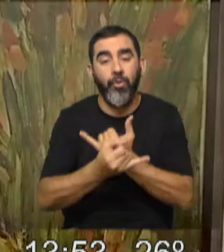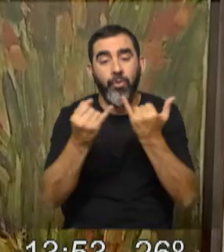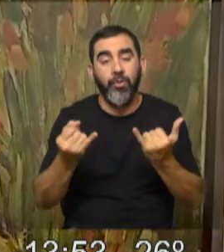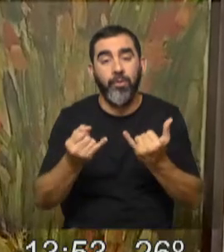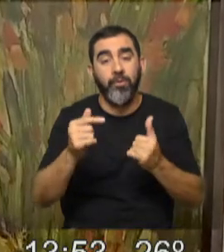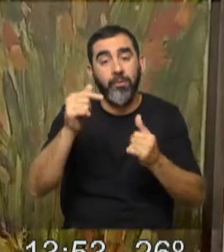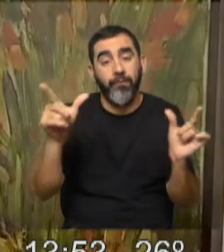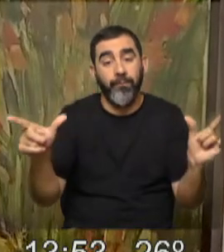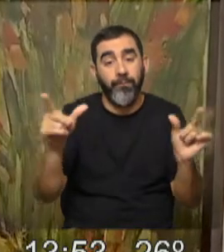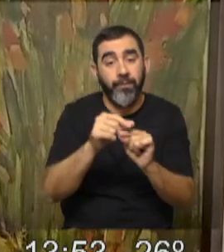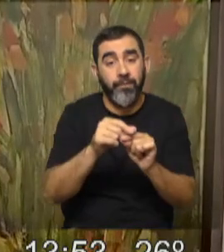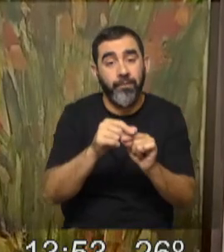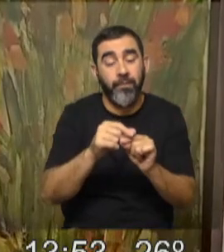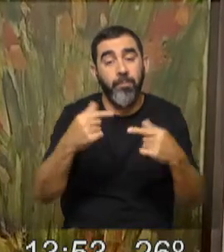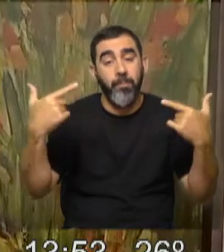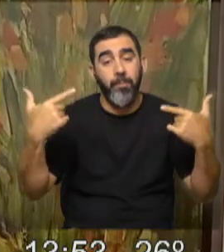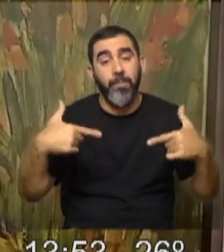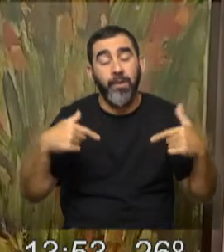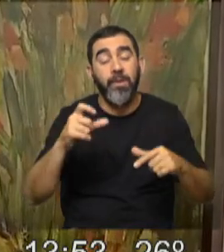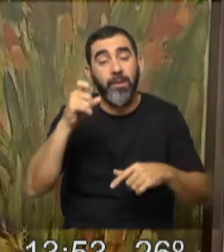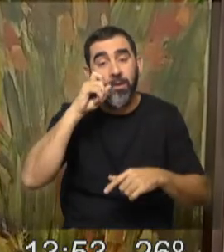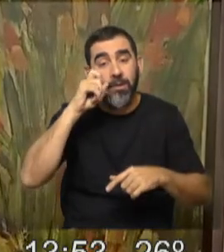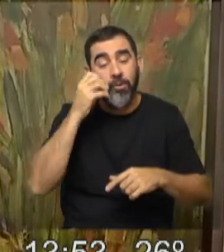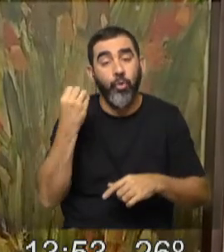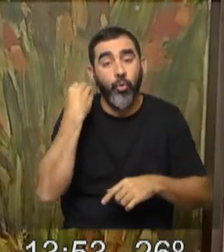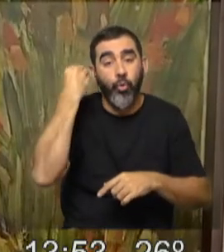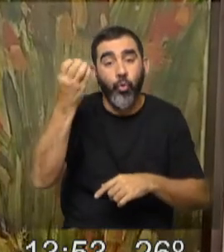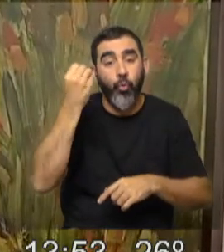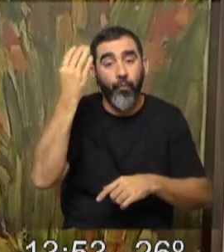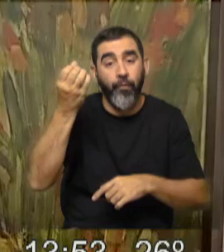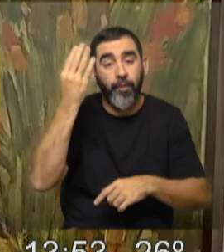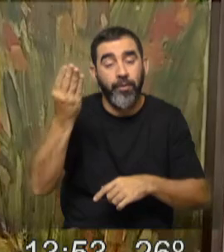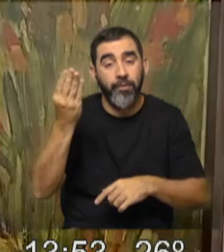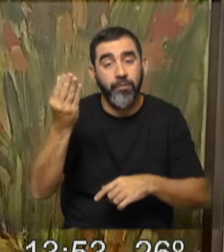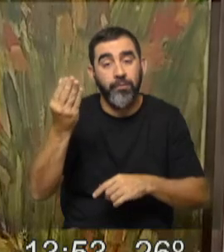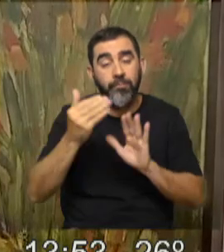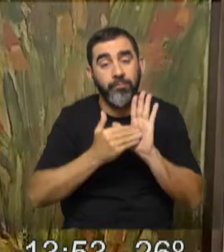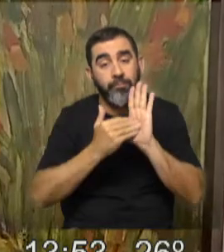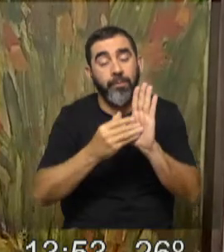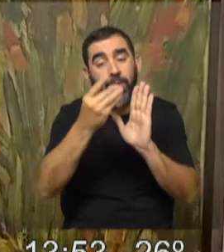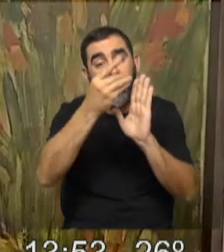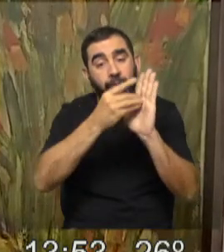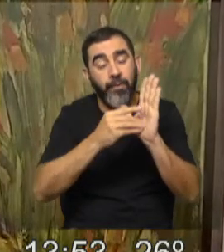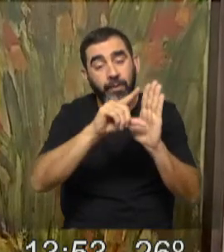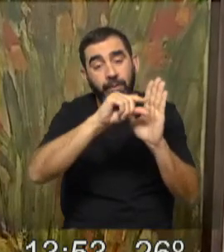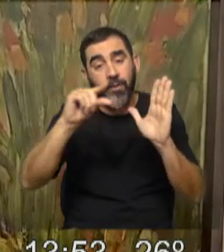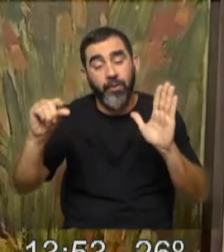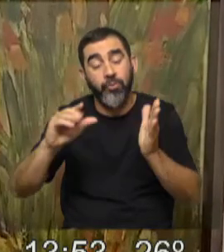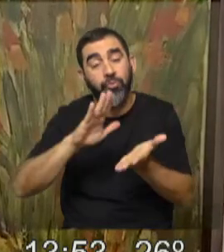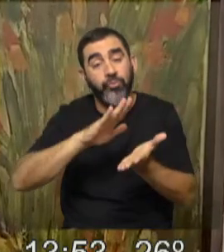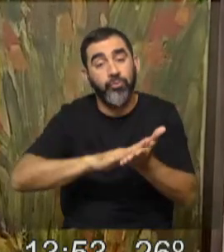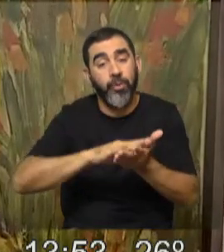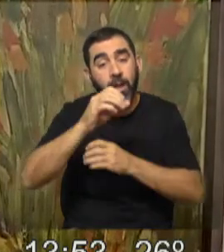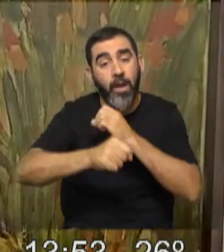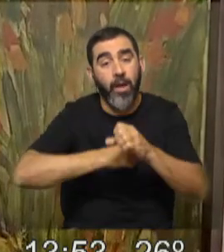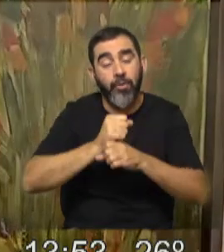Todos acaba de finalizar en el Ministerio de Turismo la conferencia de prensa donde se presentaron datos estadísticos correspondientes al